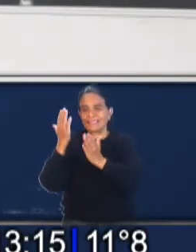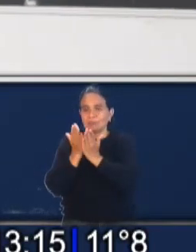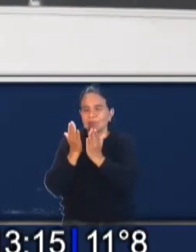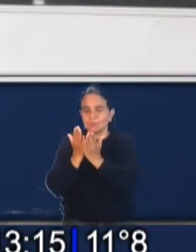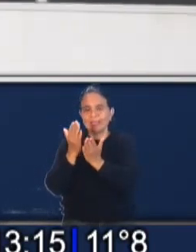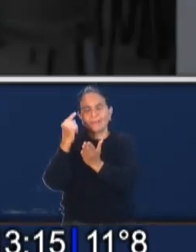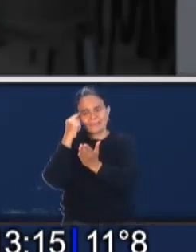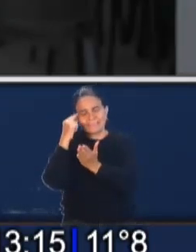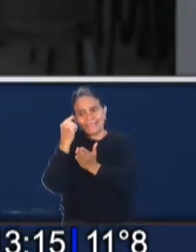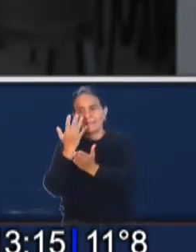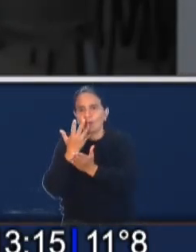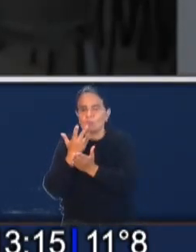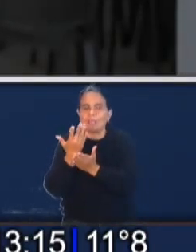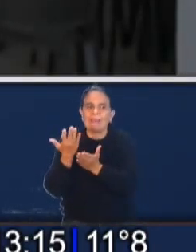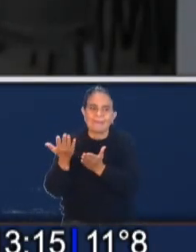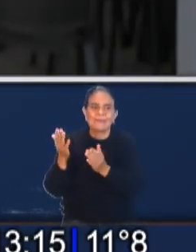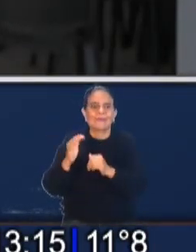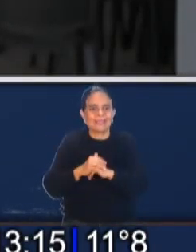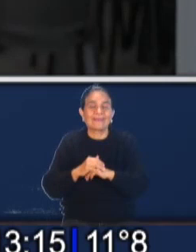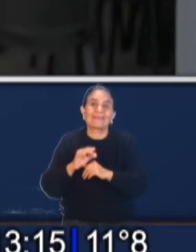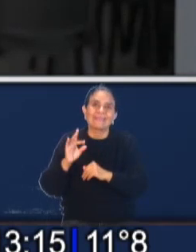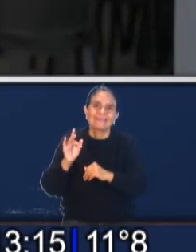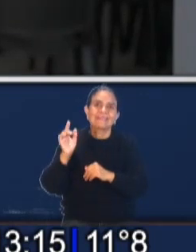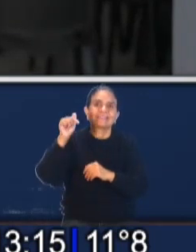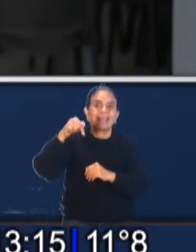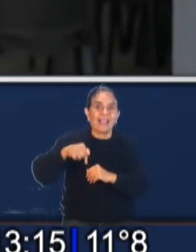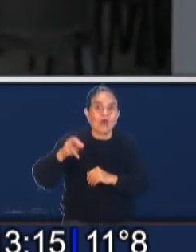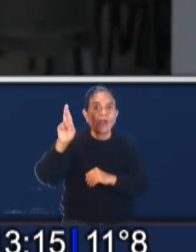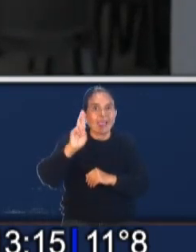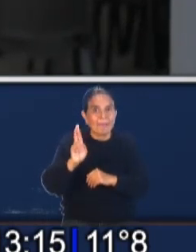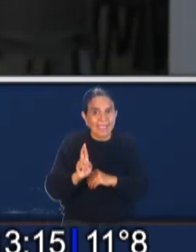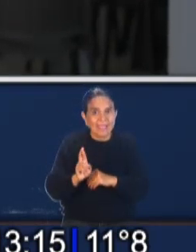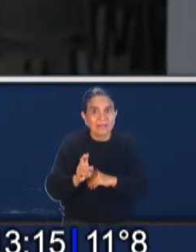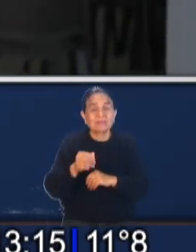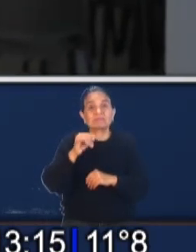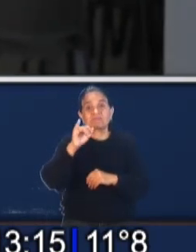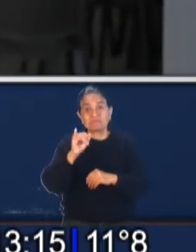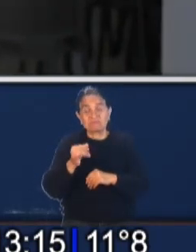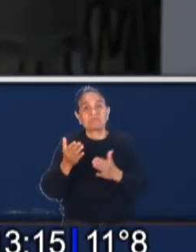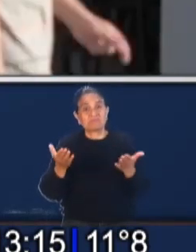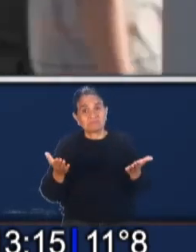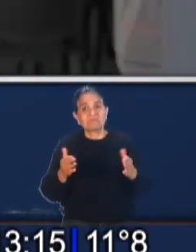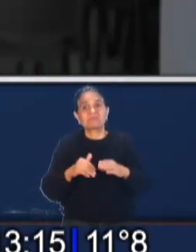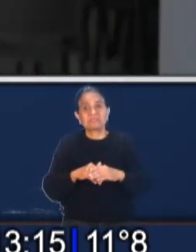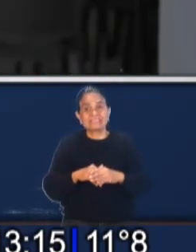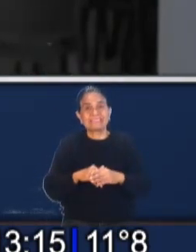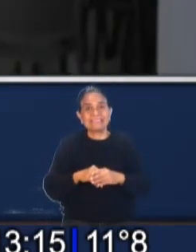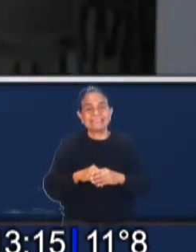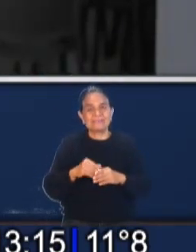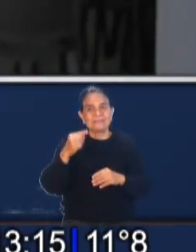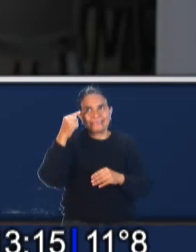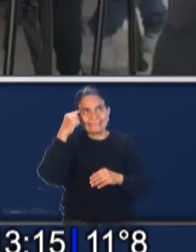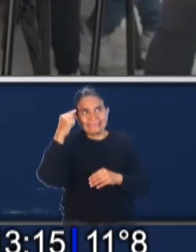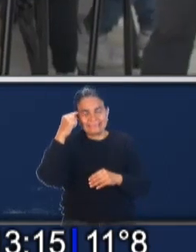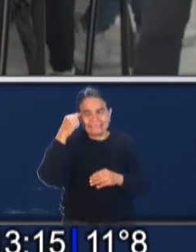para hacerlo, y bueno, este año empezó acá en Merlo, y la verdad, no solo las expectativas se